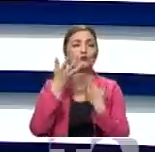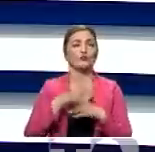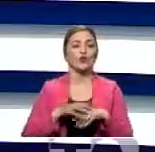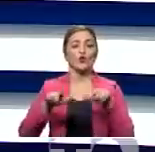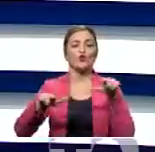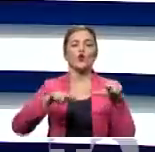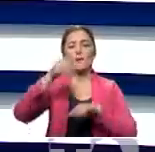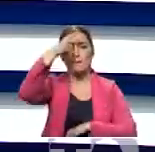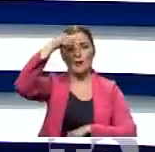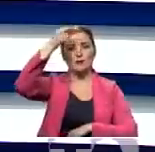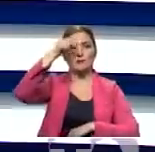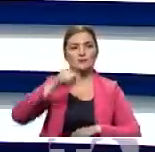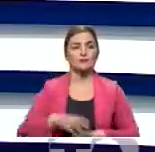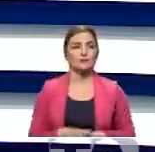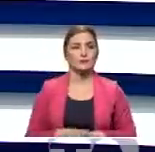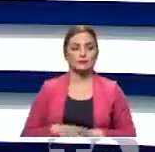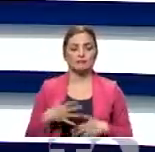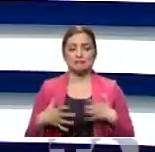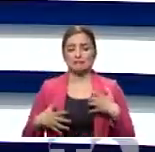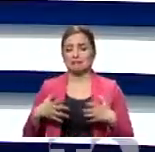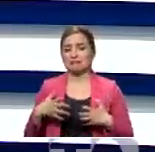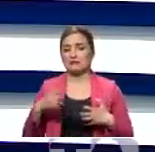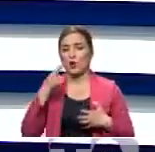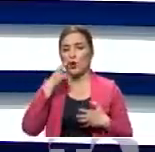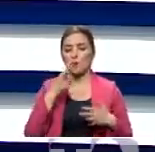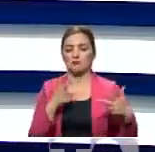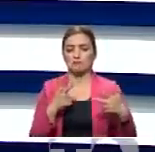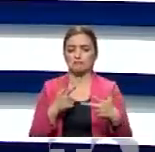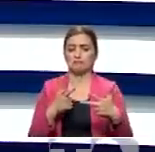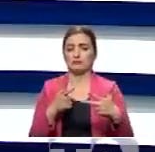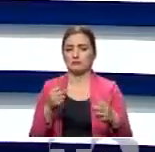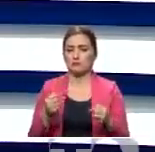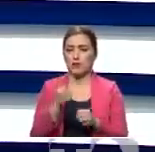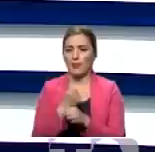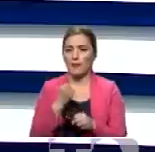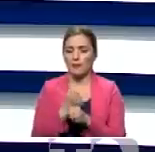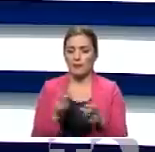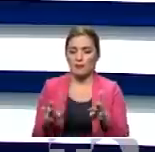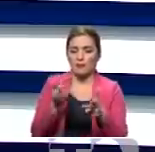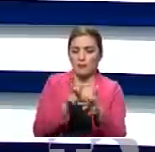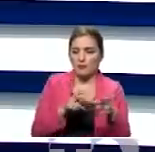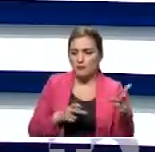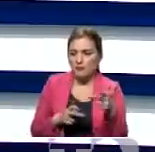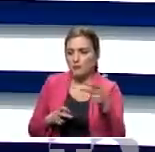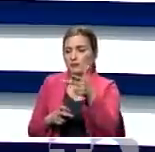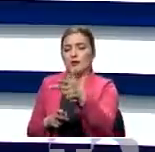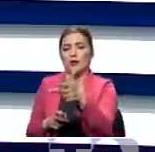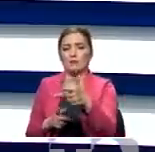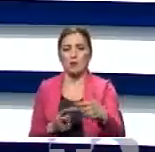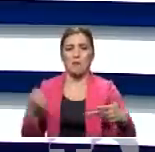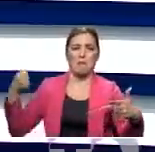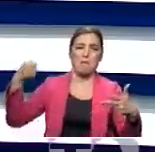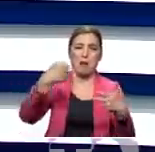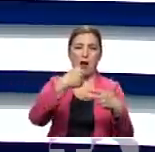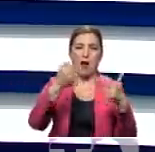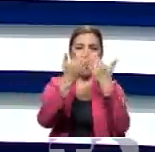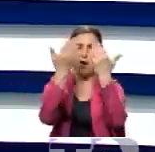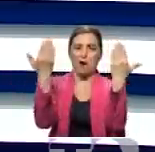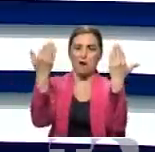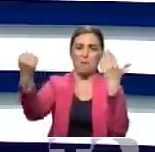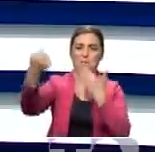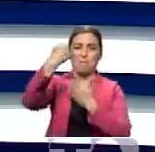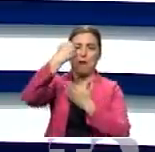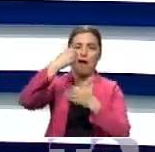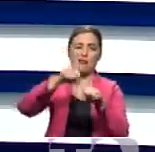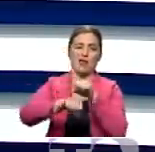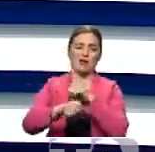el sector de la Marina. Indignante, ¿no?, lo que le ha sucedido a este conductor que trata de trasladar, de brindar este servicio a los usuarios que quieren llegar hasta su trabajo, y hemos